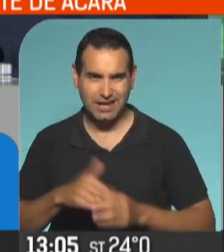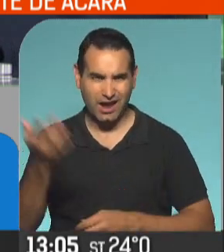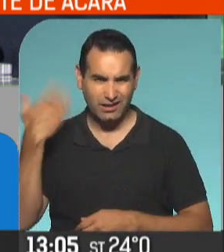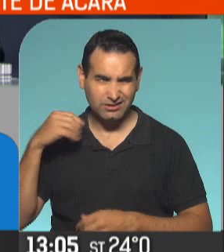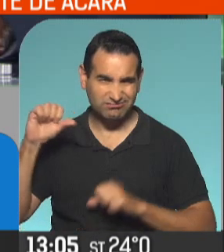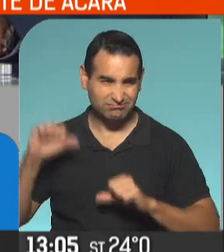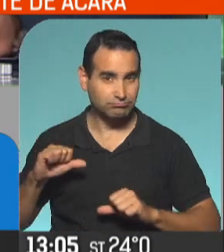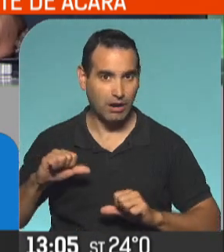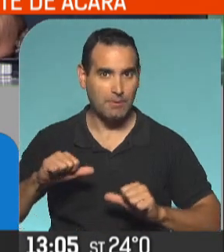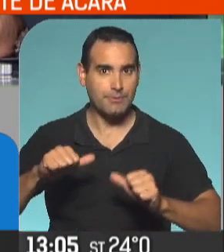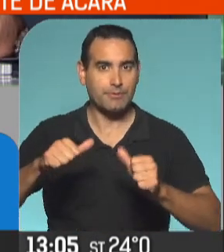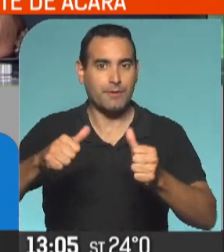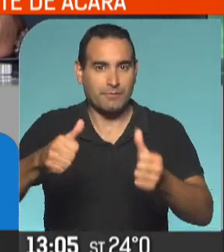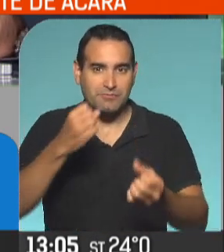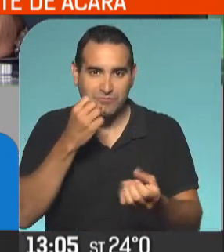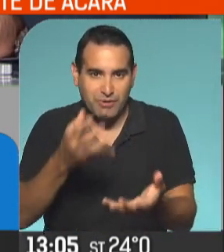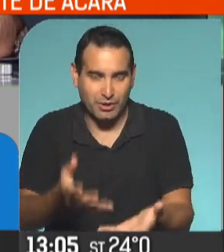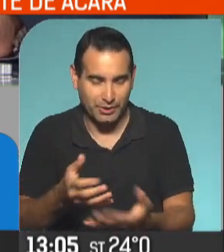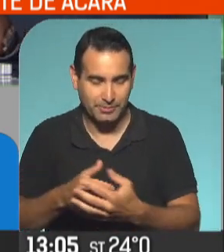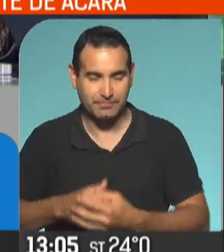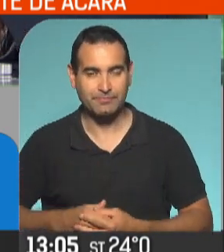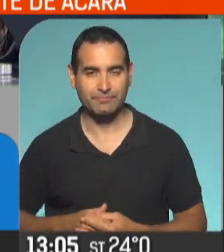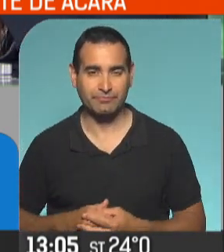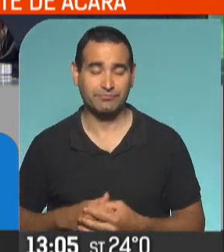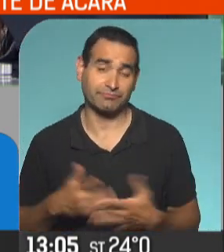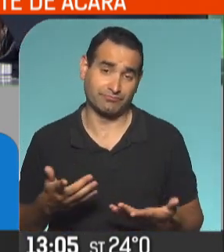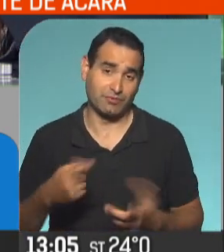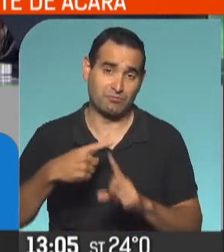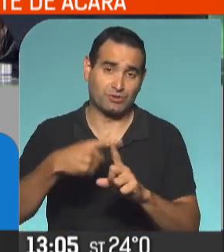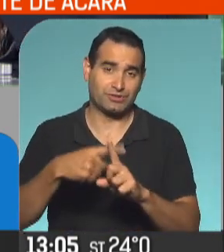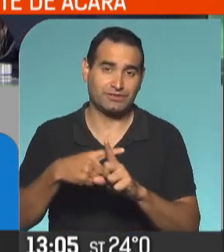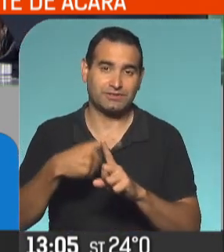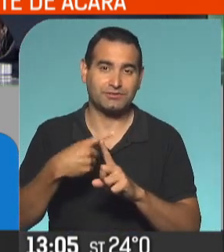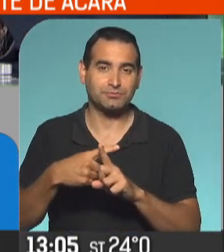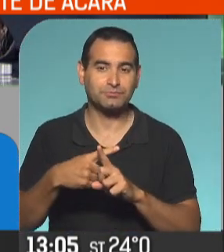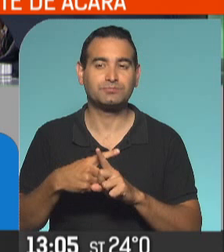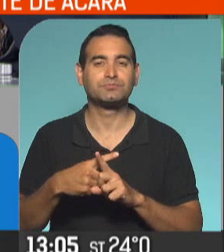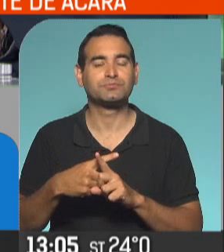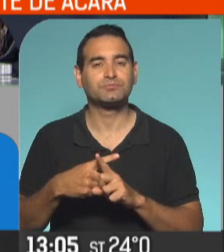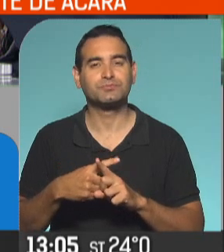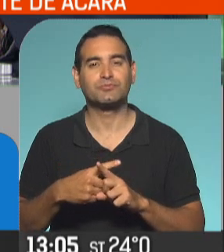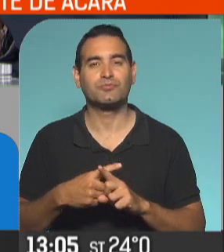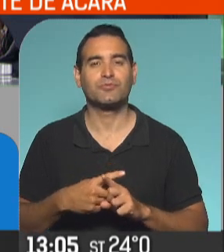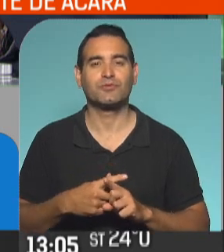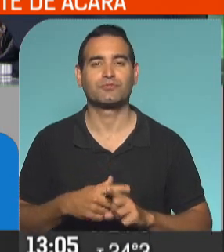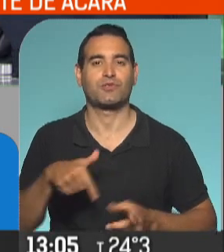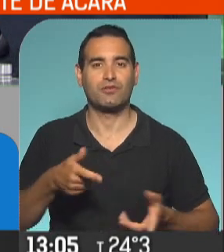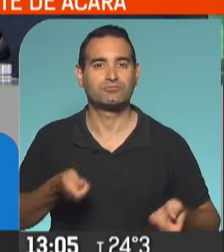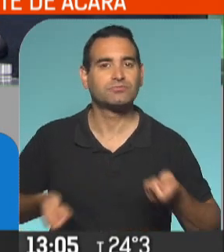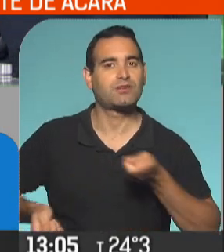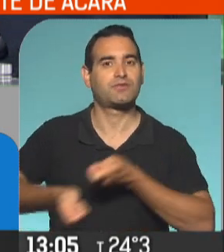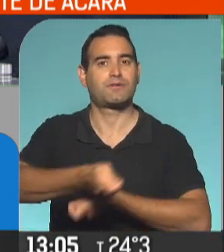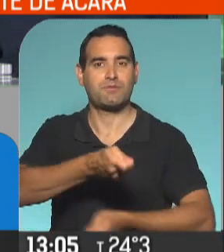de donde veníamos de años anteriores eso es muy bueno porque estamos introduciendo nos en un círculo virtuoso